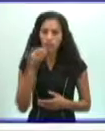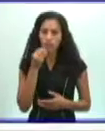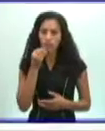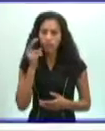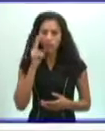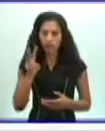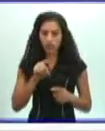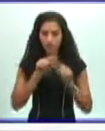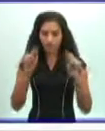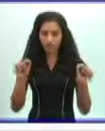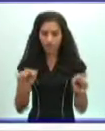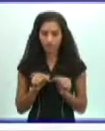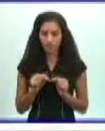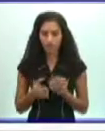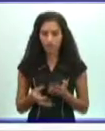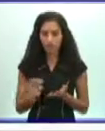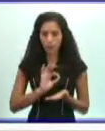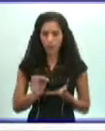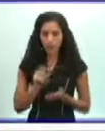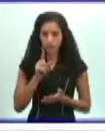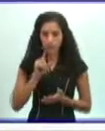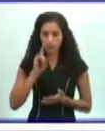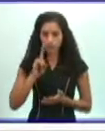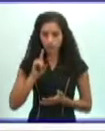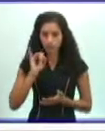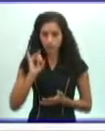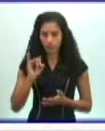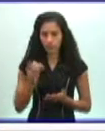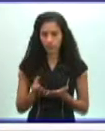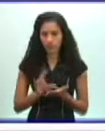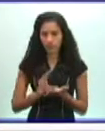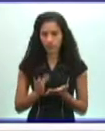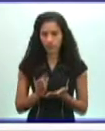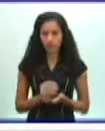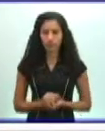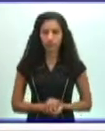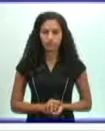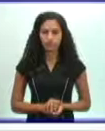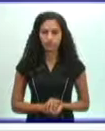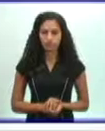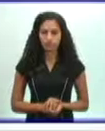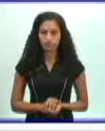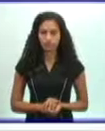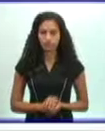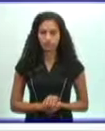el recuadro de la página 117 de tu libro de texto.